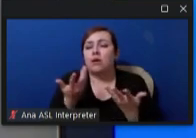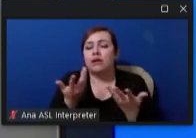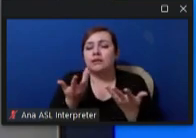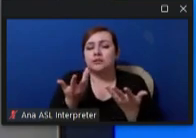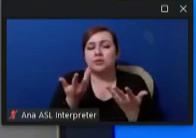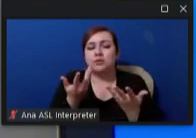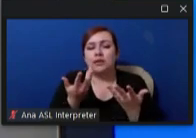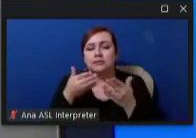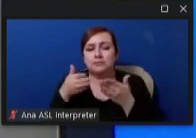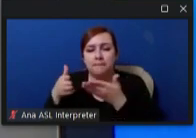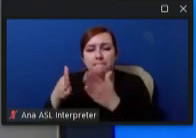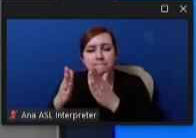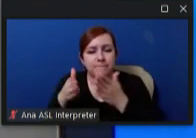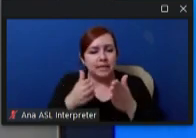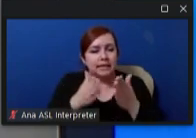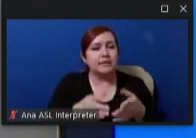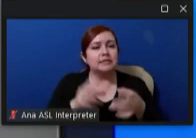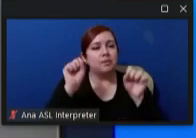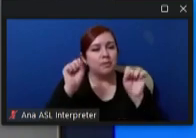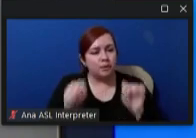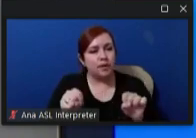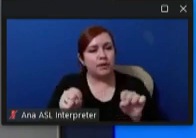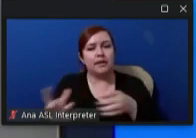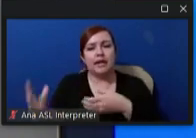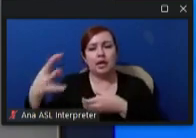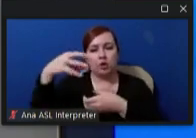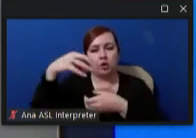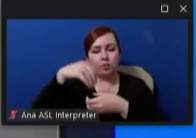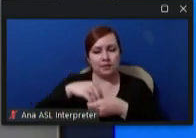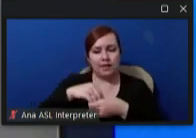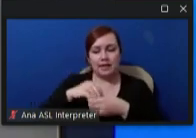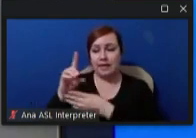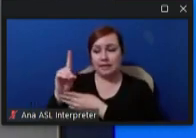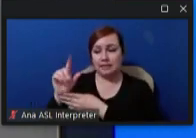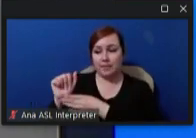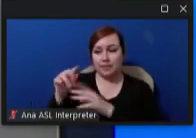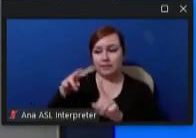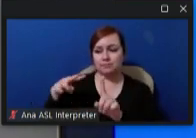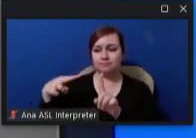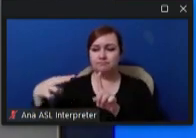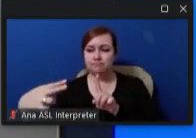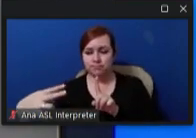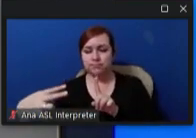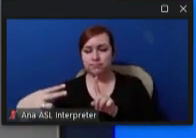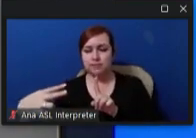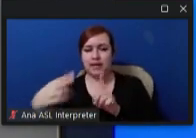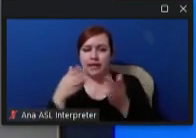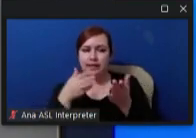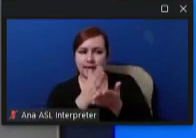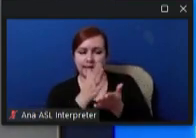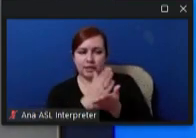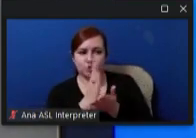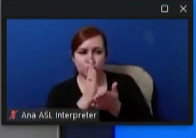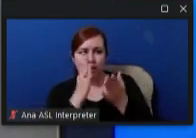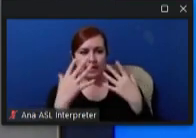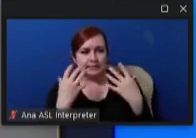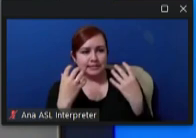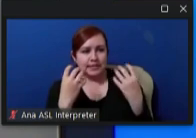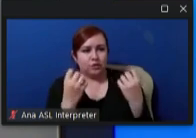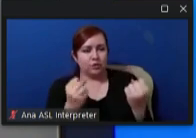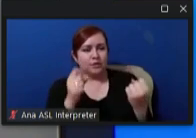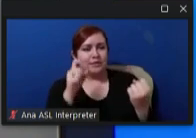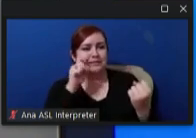para poder incorporar esta perspectiva de la discapacidad en la garantía del derecho a la salud, de la salud sexual y reproductiva en forma